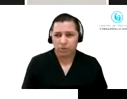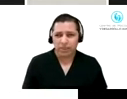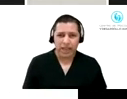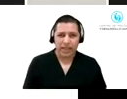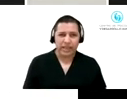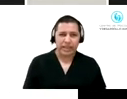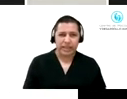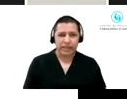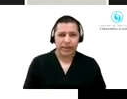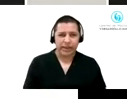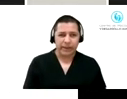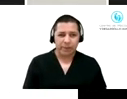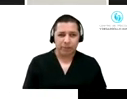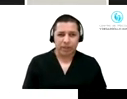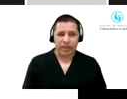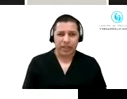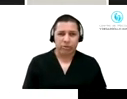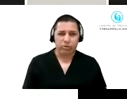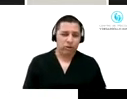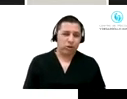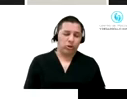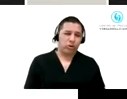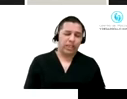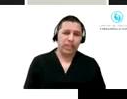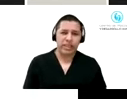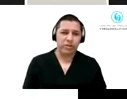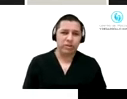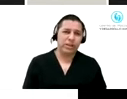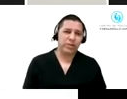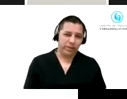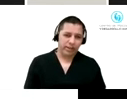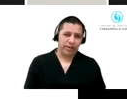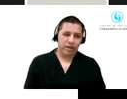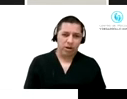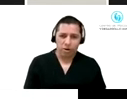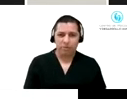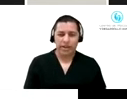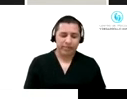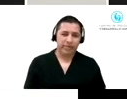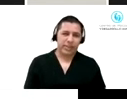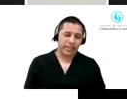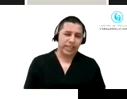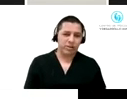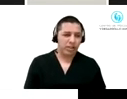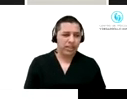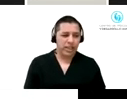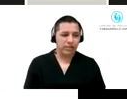¿cuáles son los mensajes que recibe de su entorno? ¿Qué se le dice a un niño, hombre,